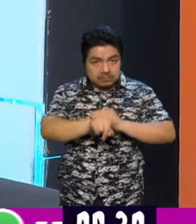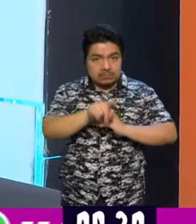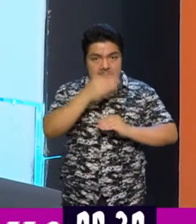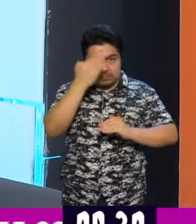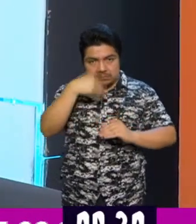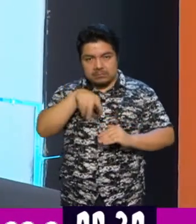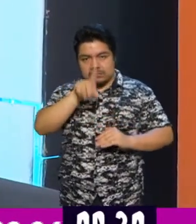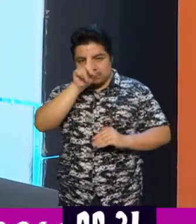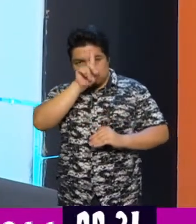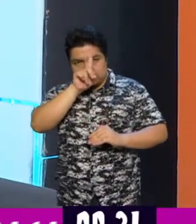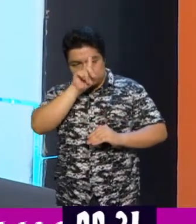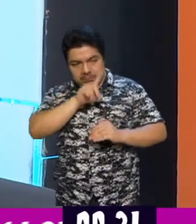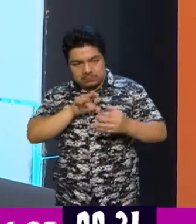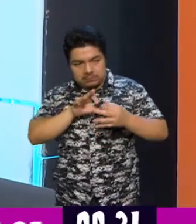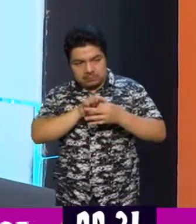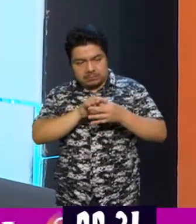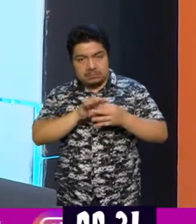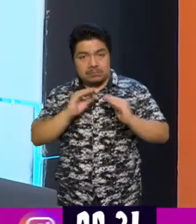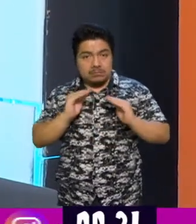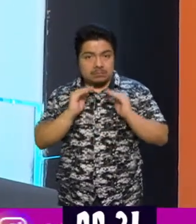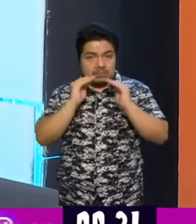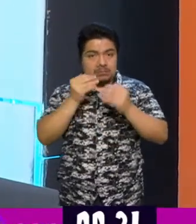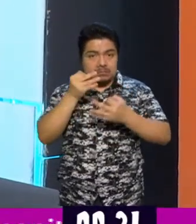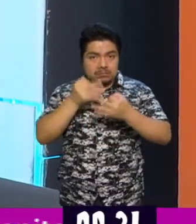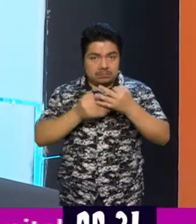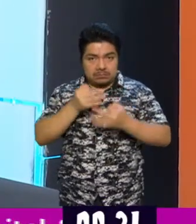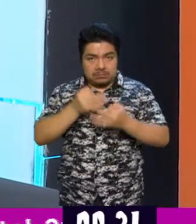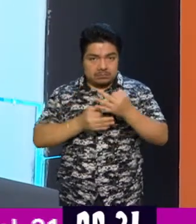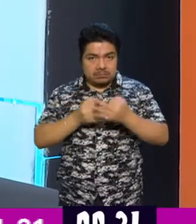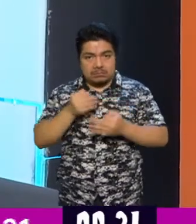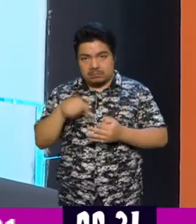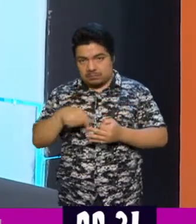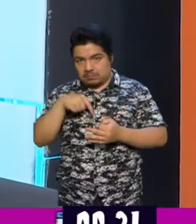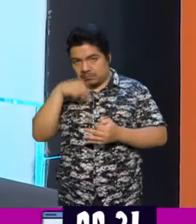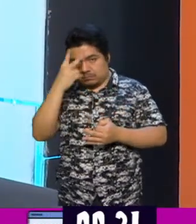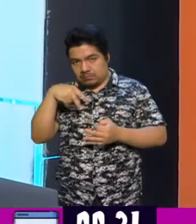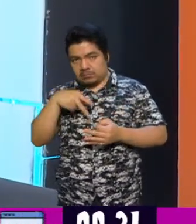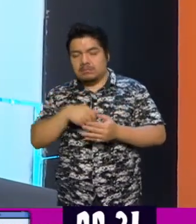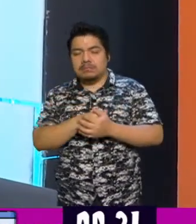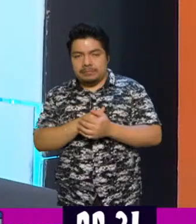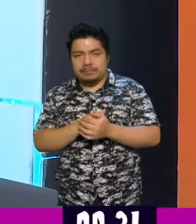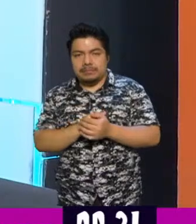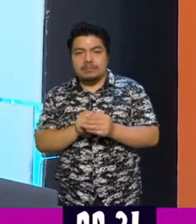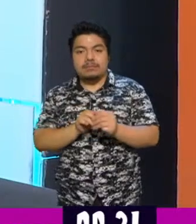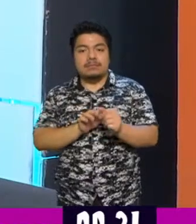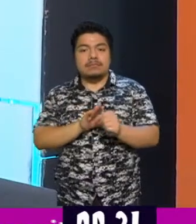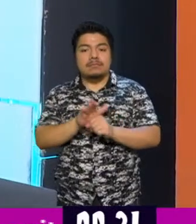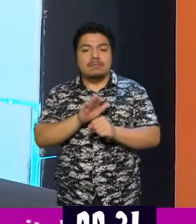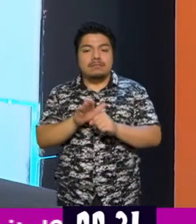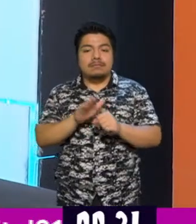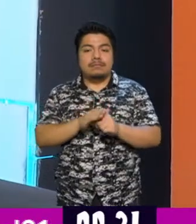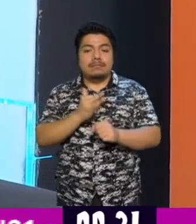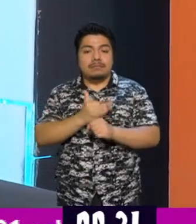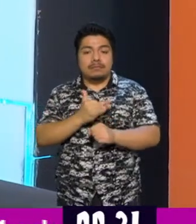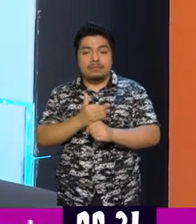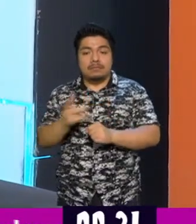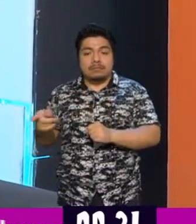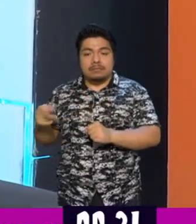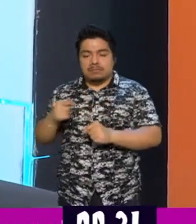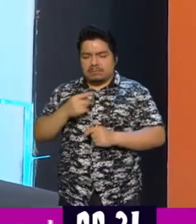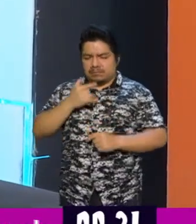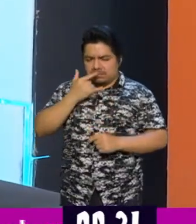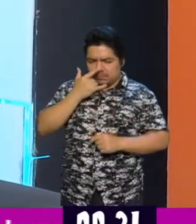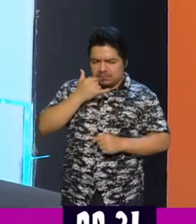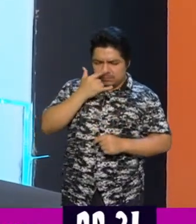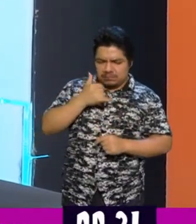la Judicatura de la Suprema Corte de Justicia de la Nación en términos de la actuación